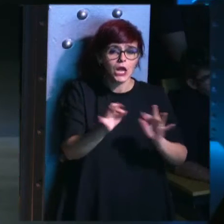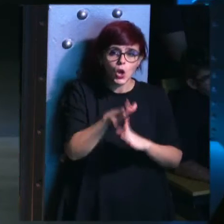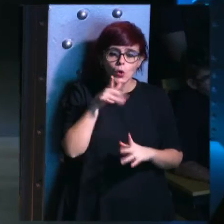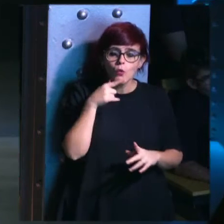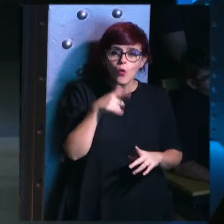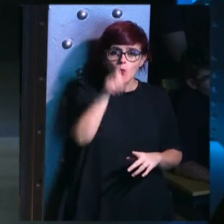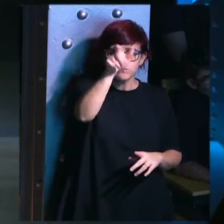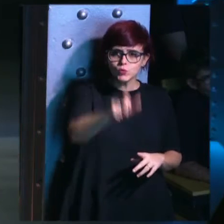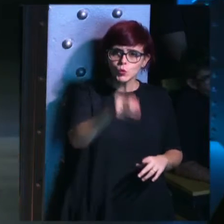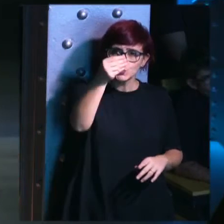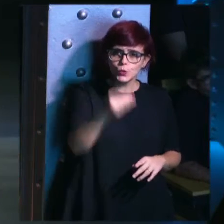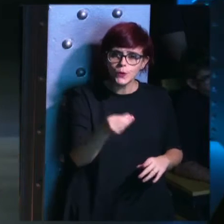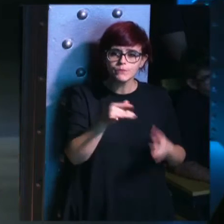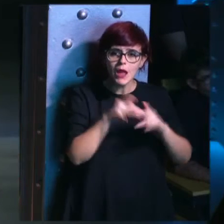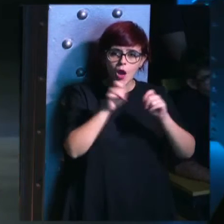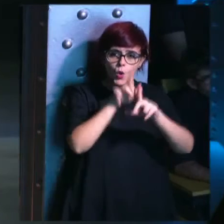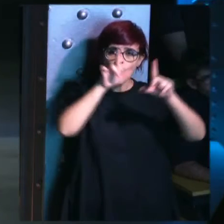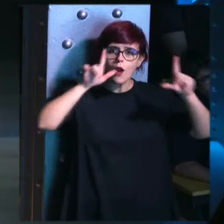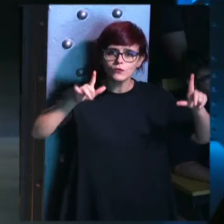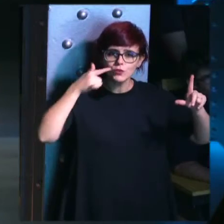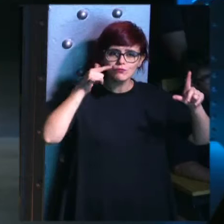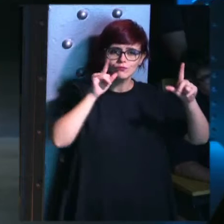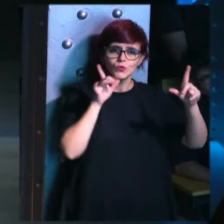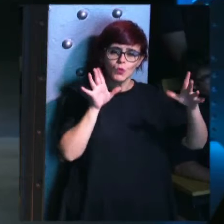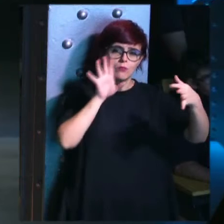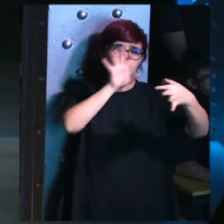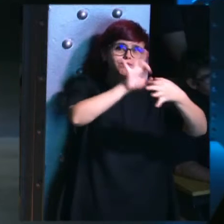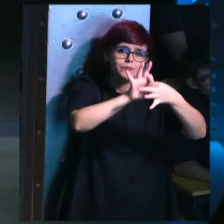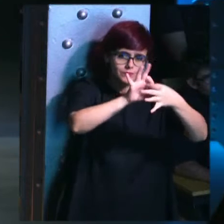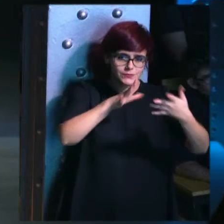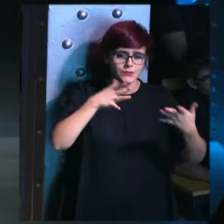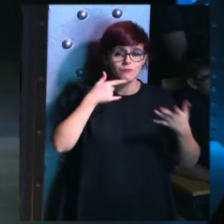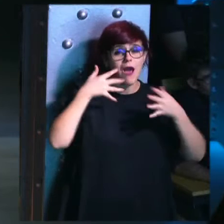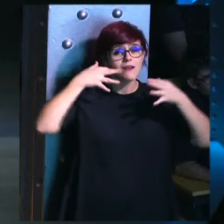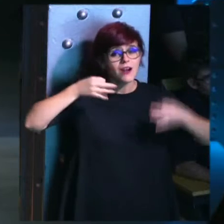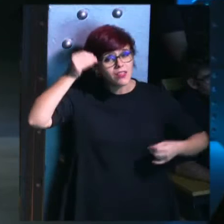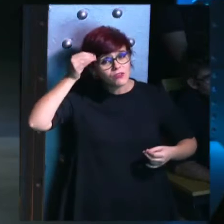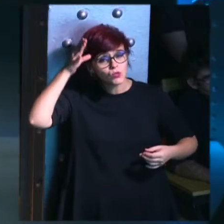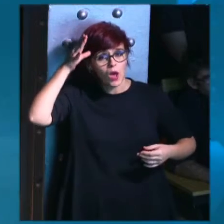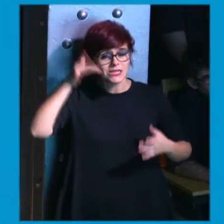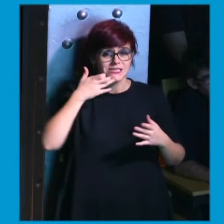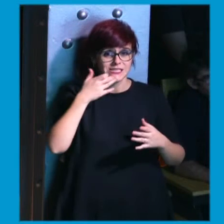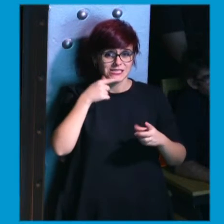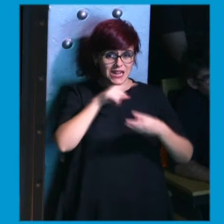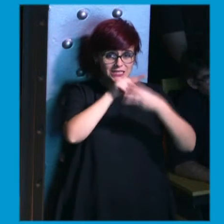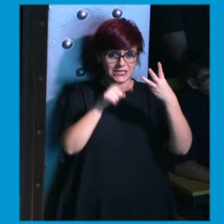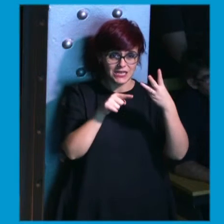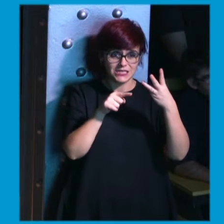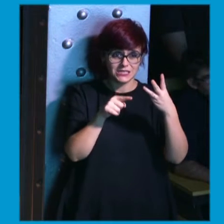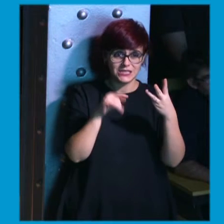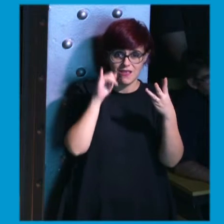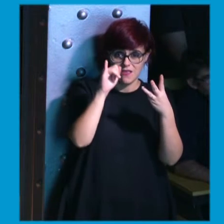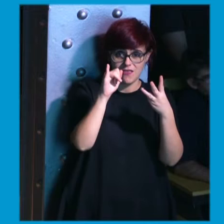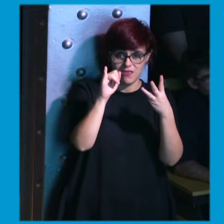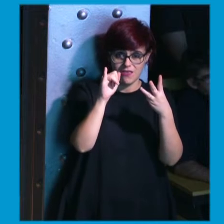y que forme parte del cuadro, ¿no? Entonces, la realidad virtual, cumpliendo con esas tesis que siempre se dice en